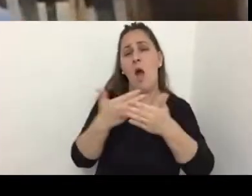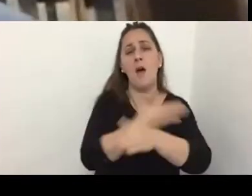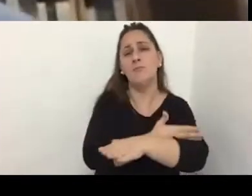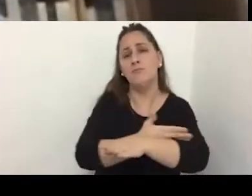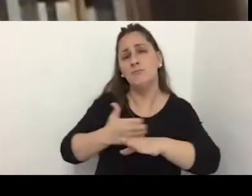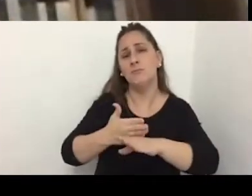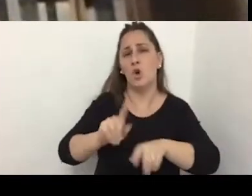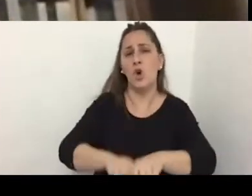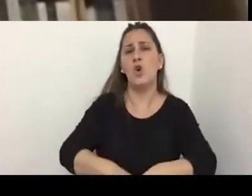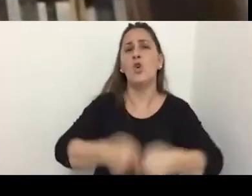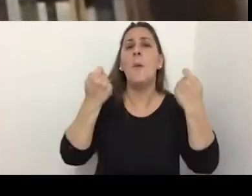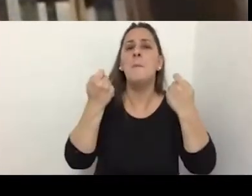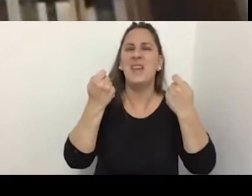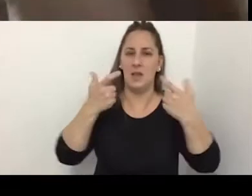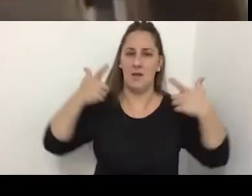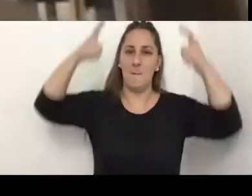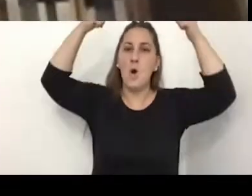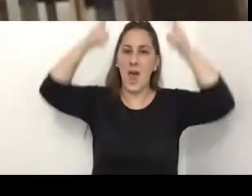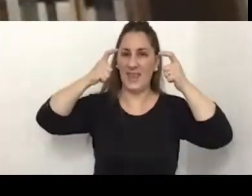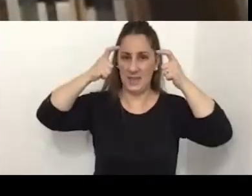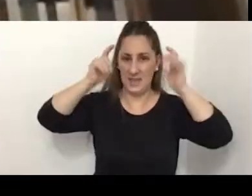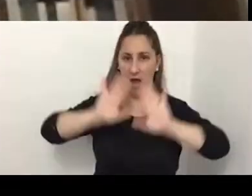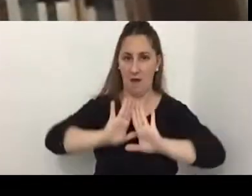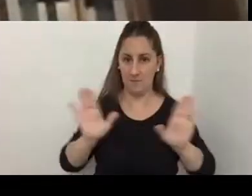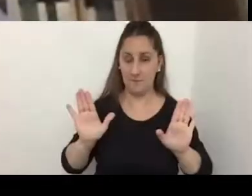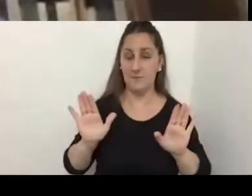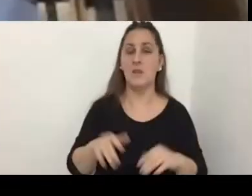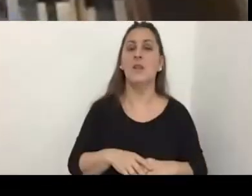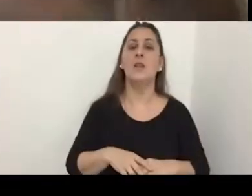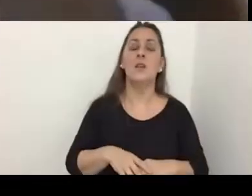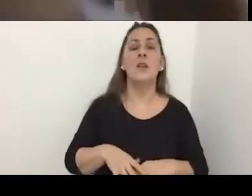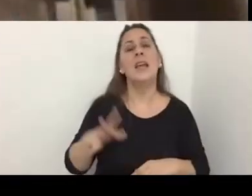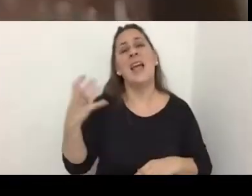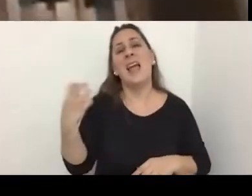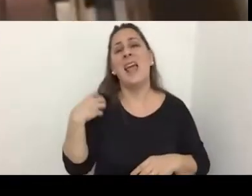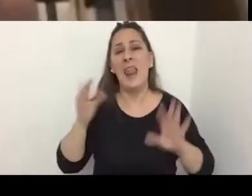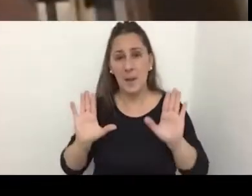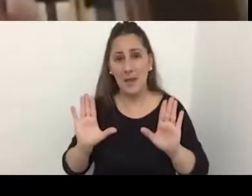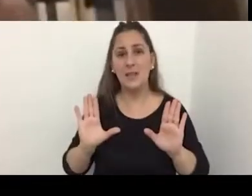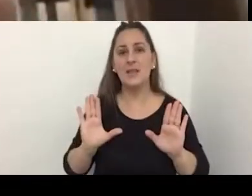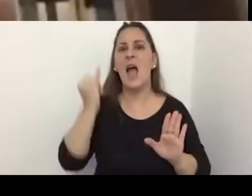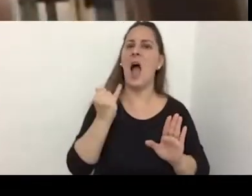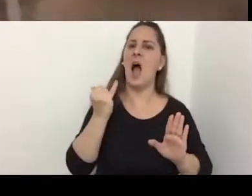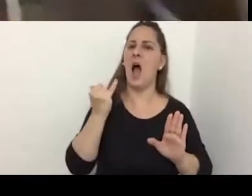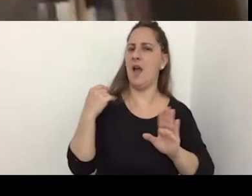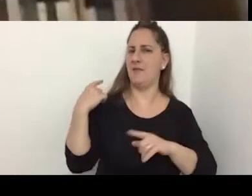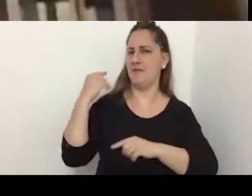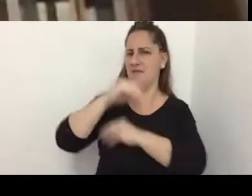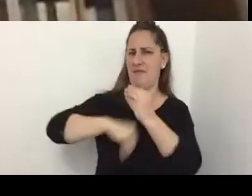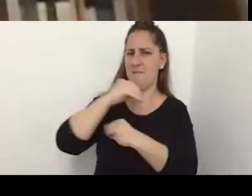sistema monárquico, en la cual en general suele haber aristocracias en el mejor de los casos